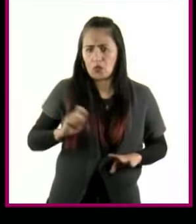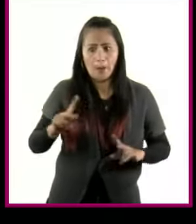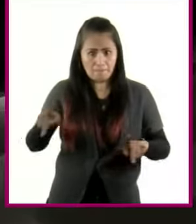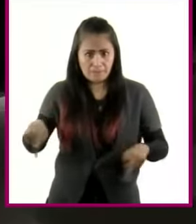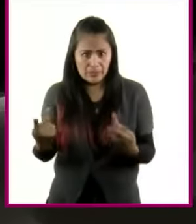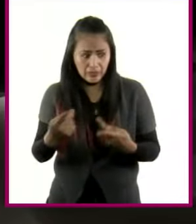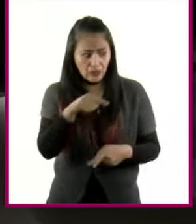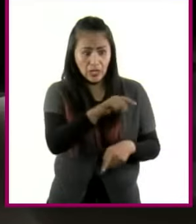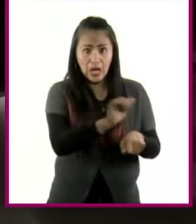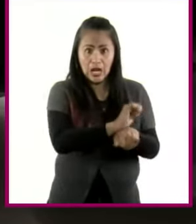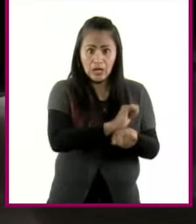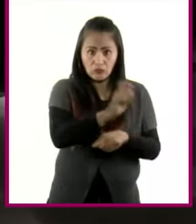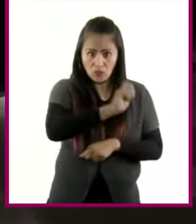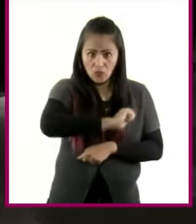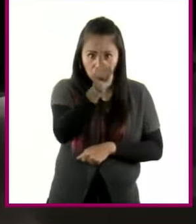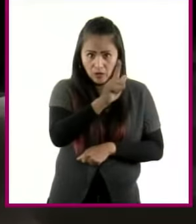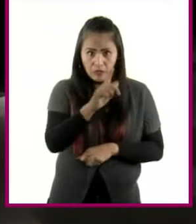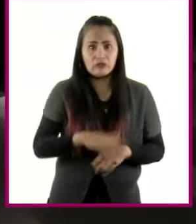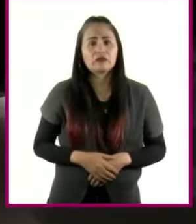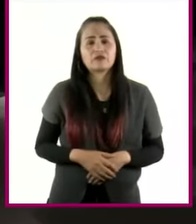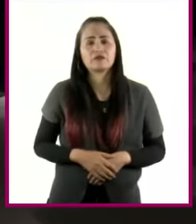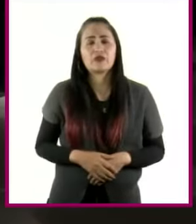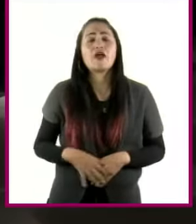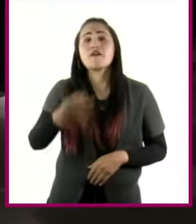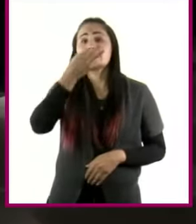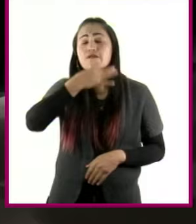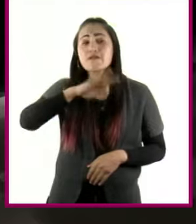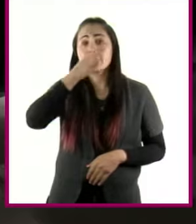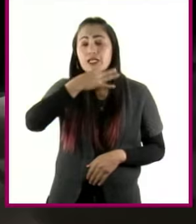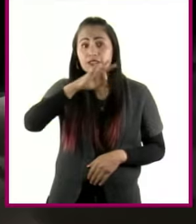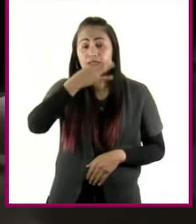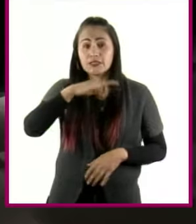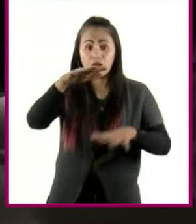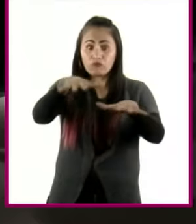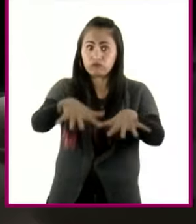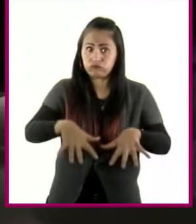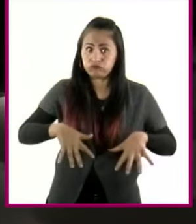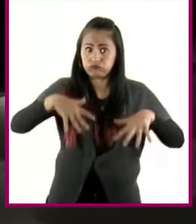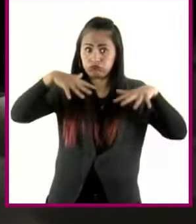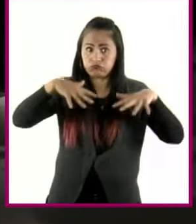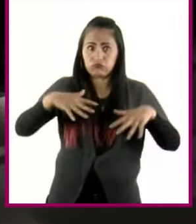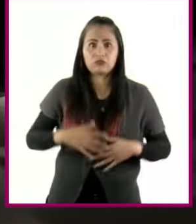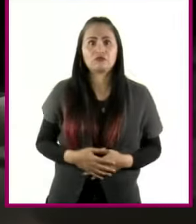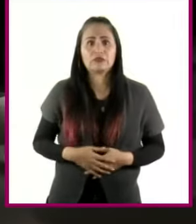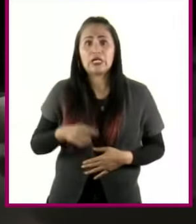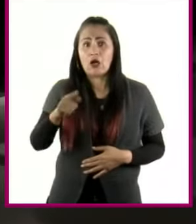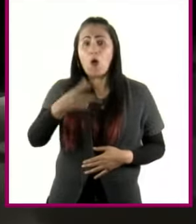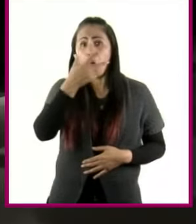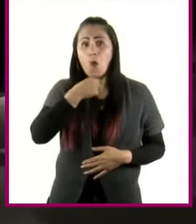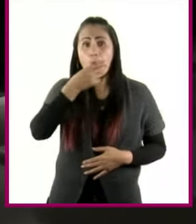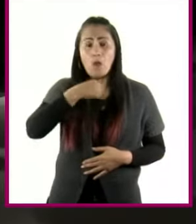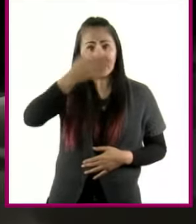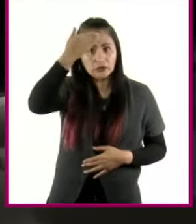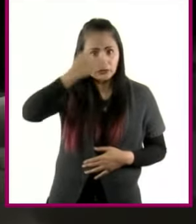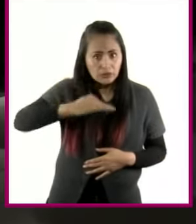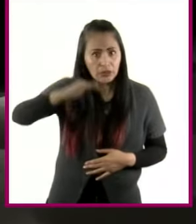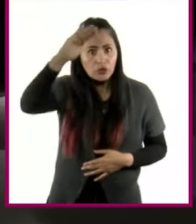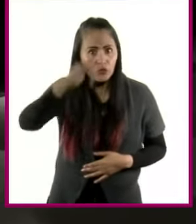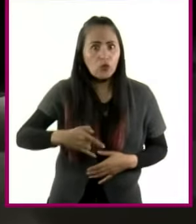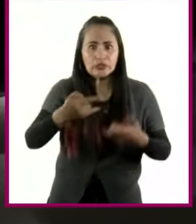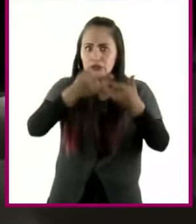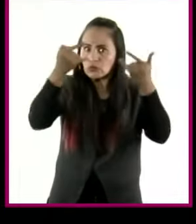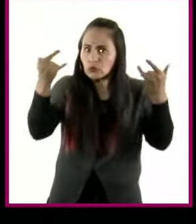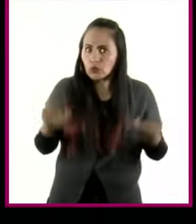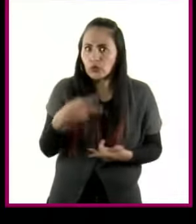actor. Y durante el banquete de Trimalción, que ahora es un gran señor, cuenta su